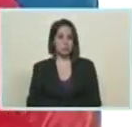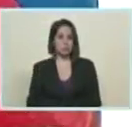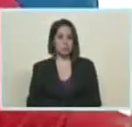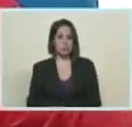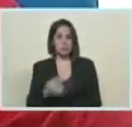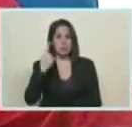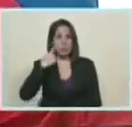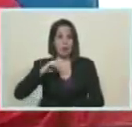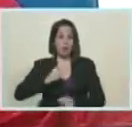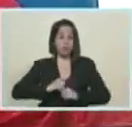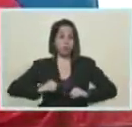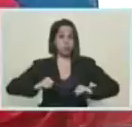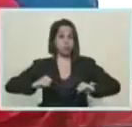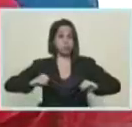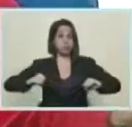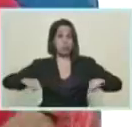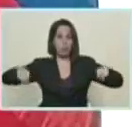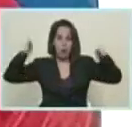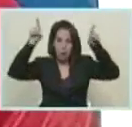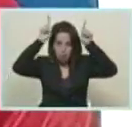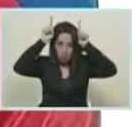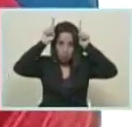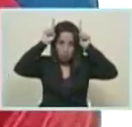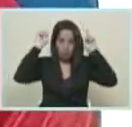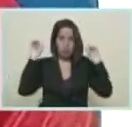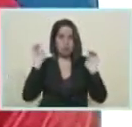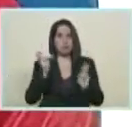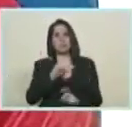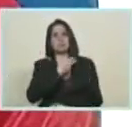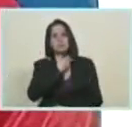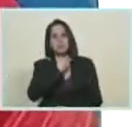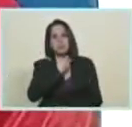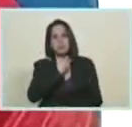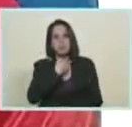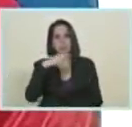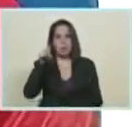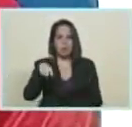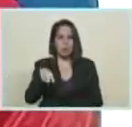Parece una vaca de lo gordo que está Carlos Ortega. El vampiro y la vaca.